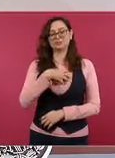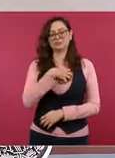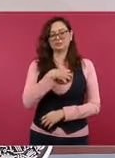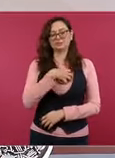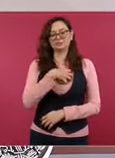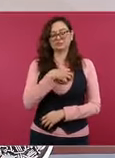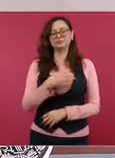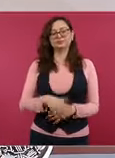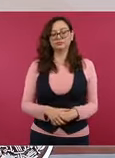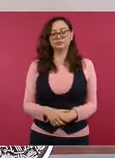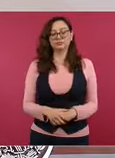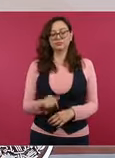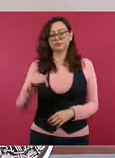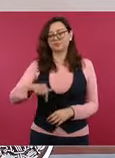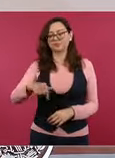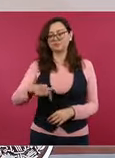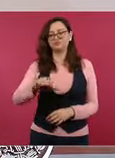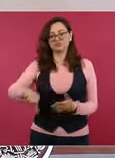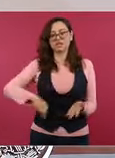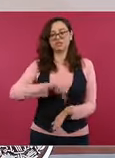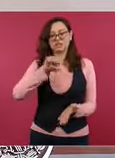la ciudad, en el valle.